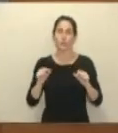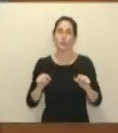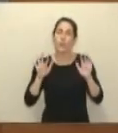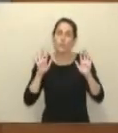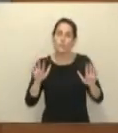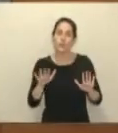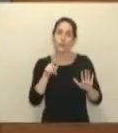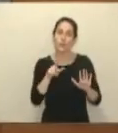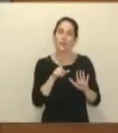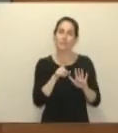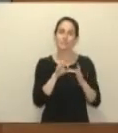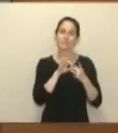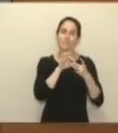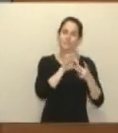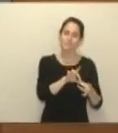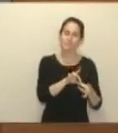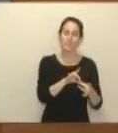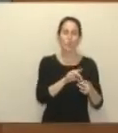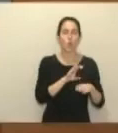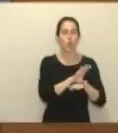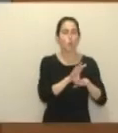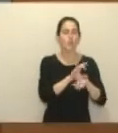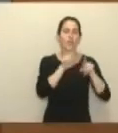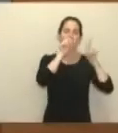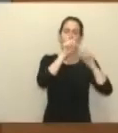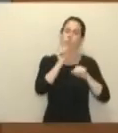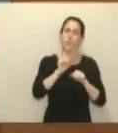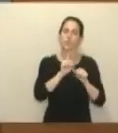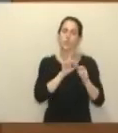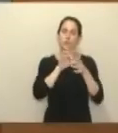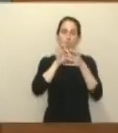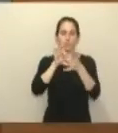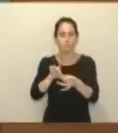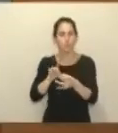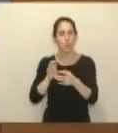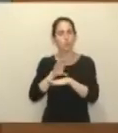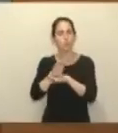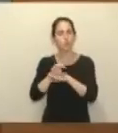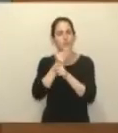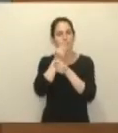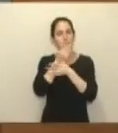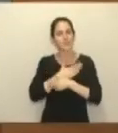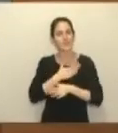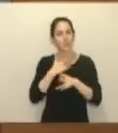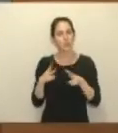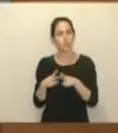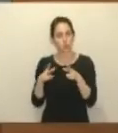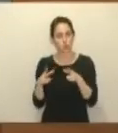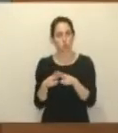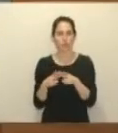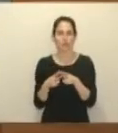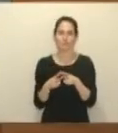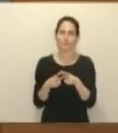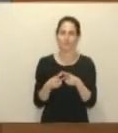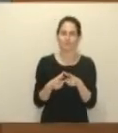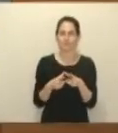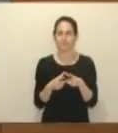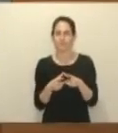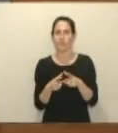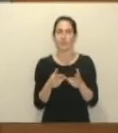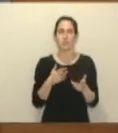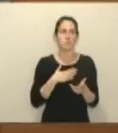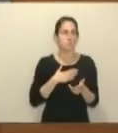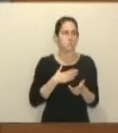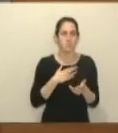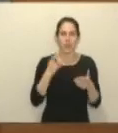siguen dependiendo no de la Consejería de Educación, sino de la Consejería de Bienestar Social. Para nosotros suponen un recurso